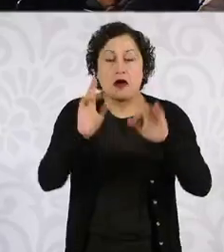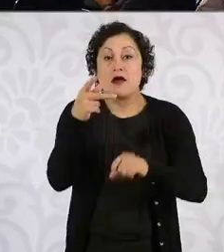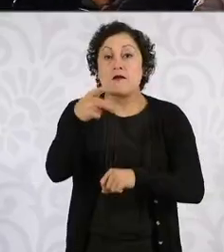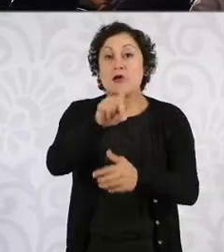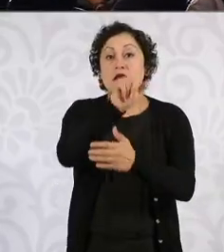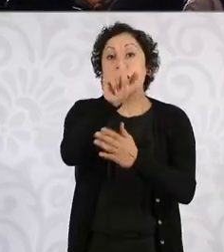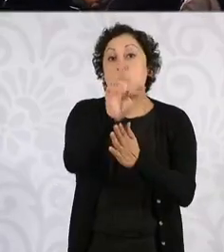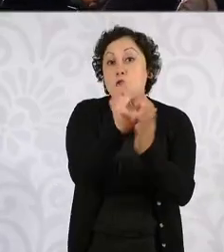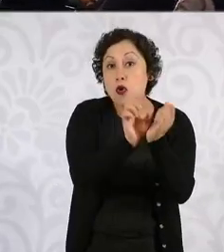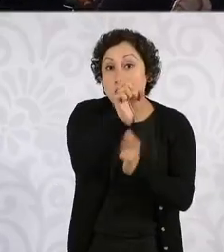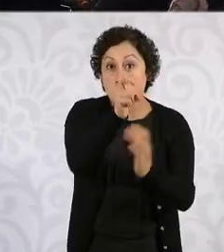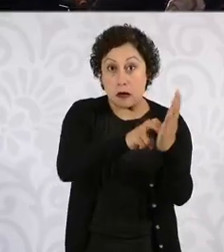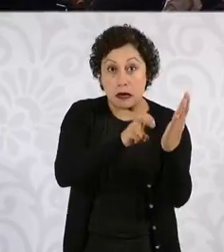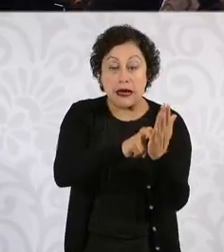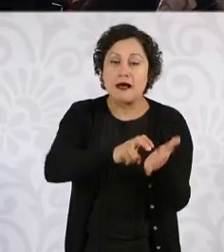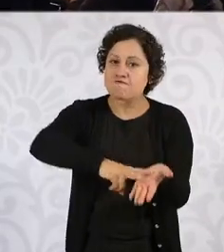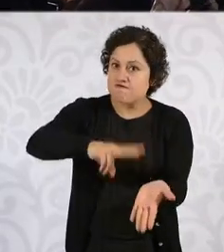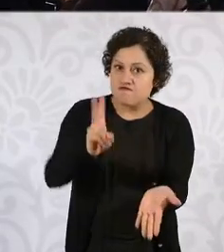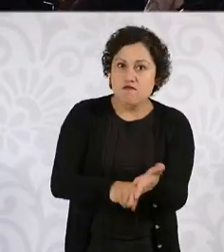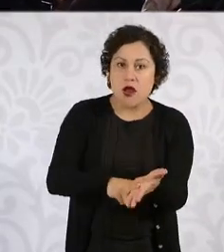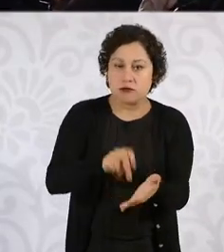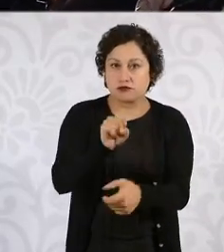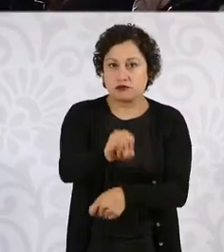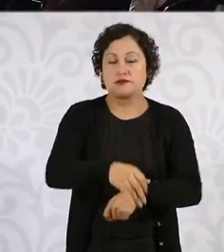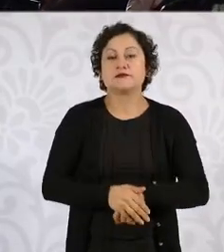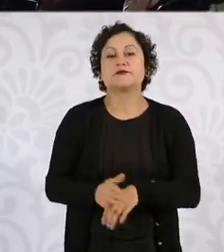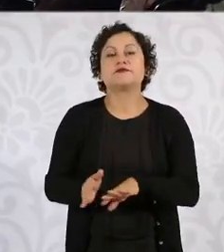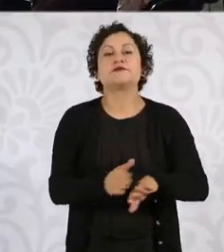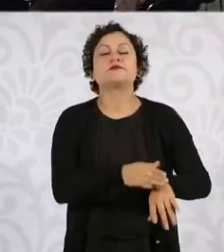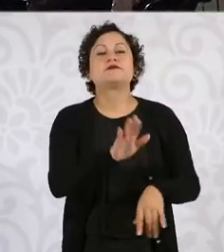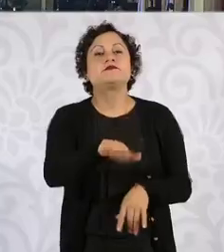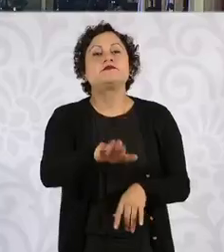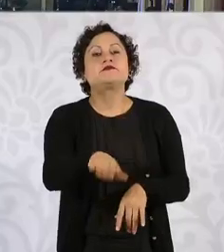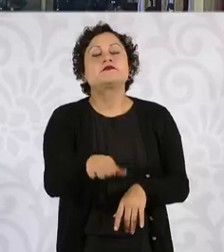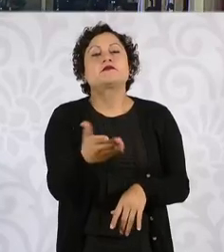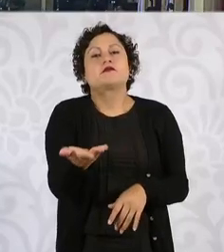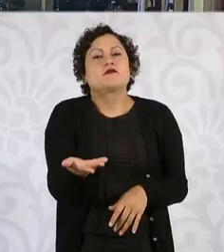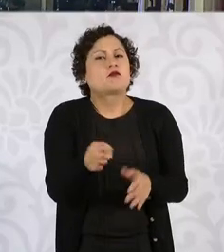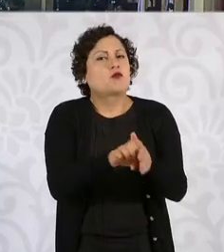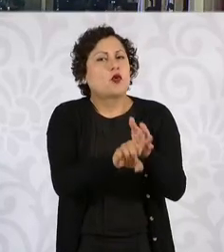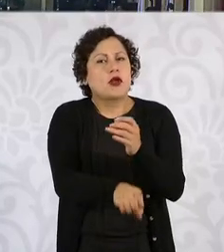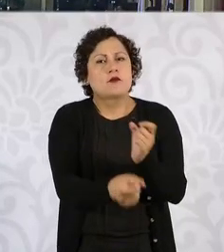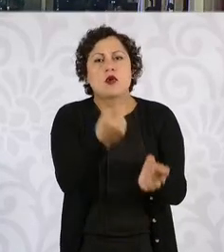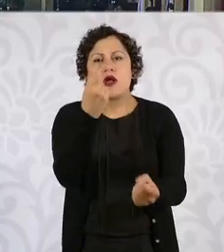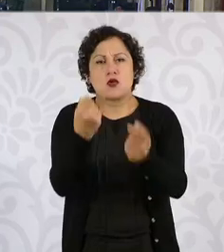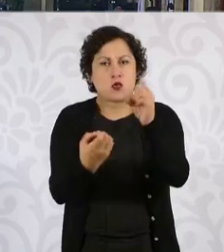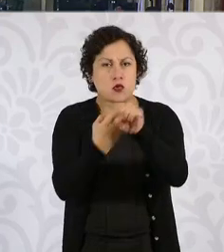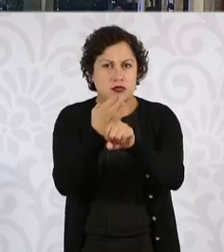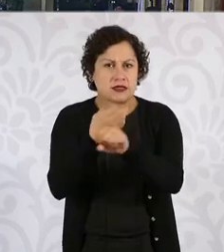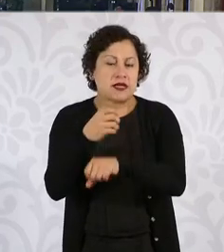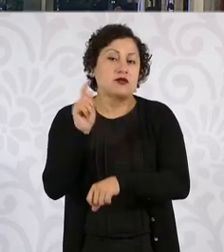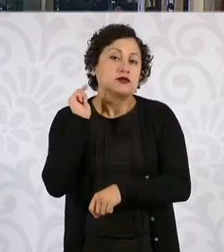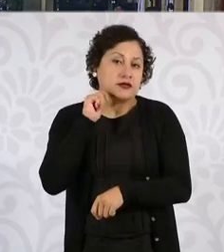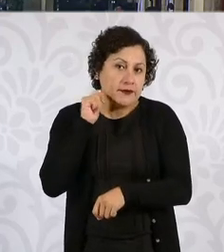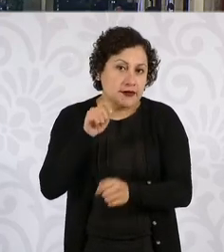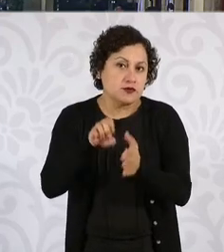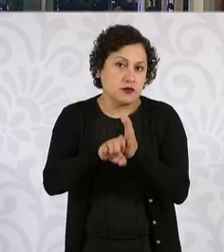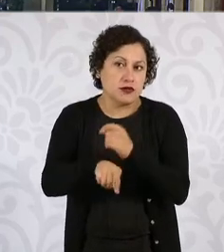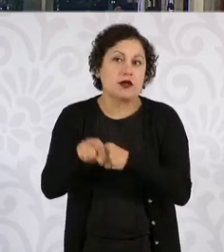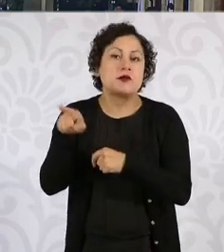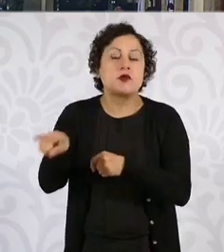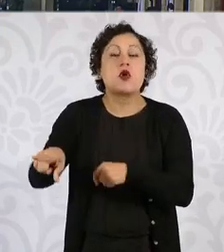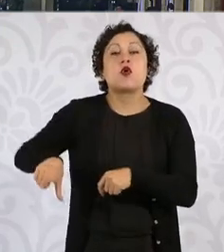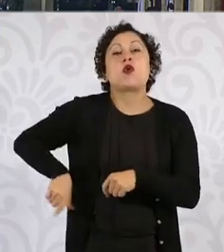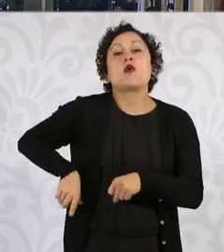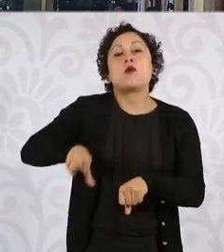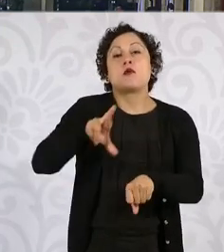constitucional. Presidenta, en algunos estados como Tabasco, los gobernadores están enviando iniciativas al Congreso para